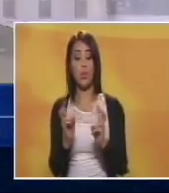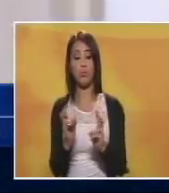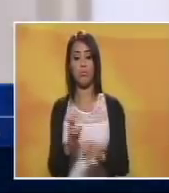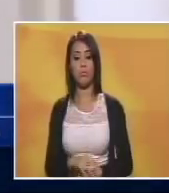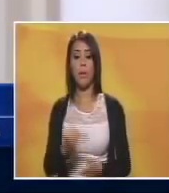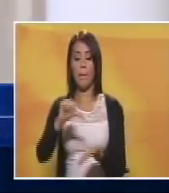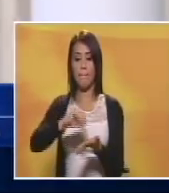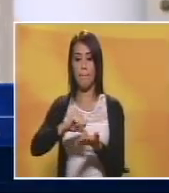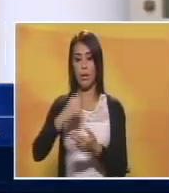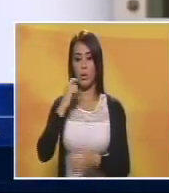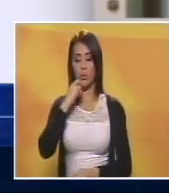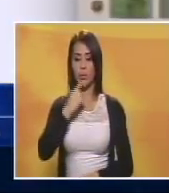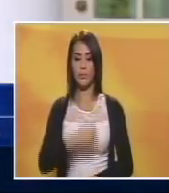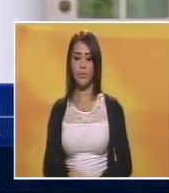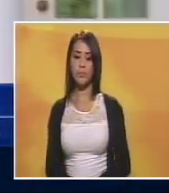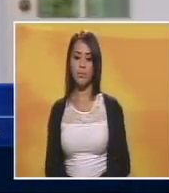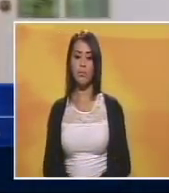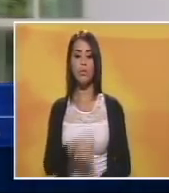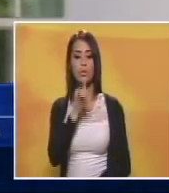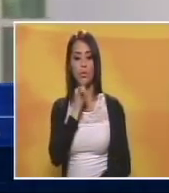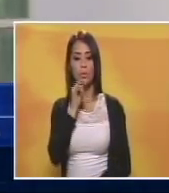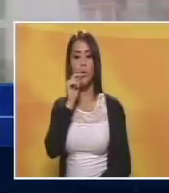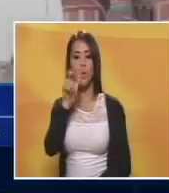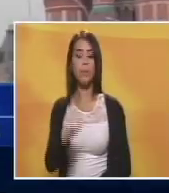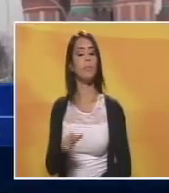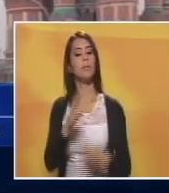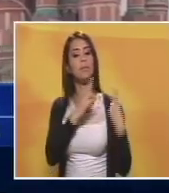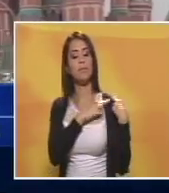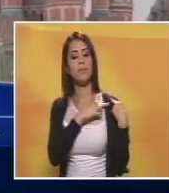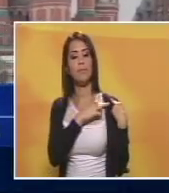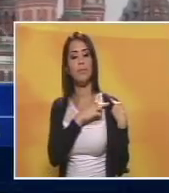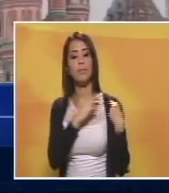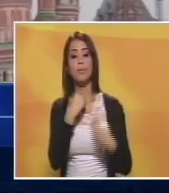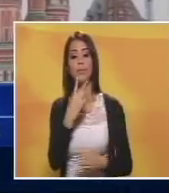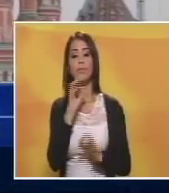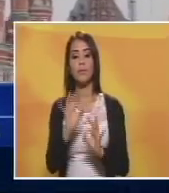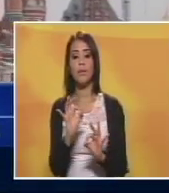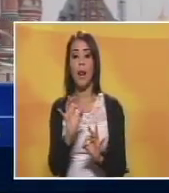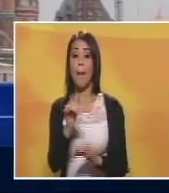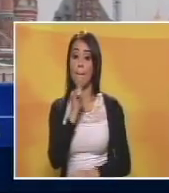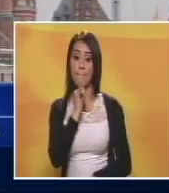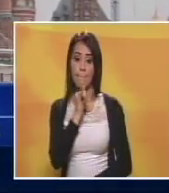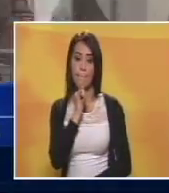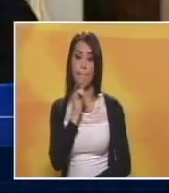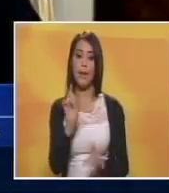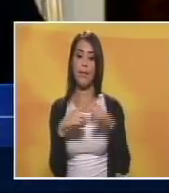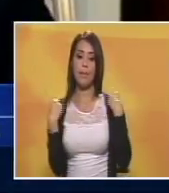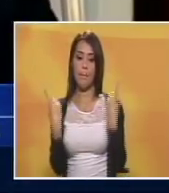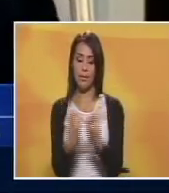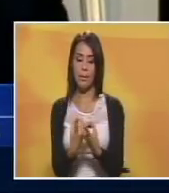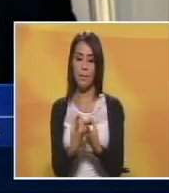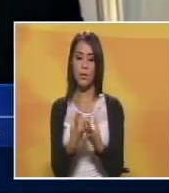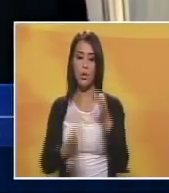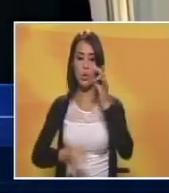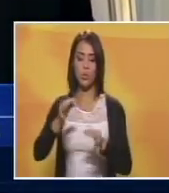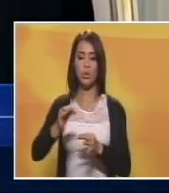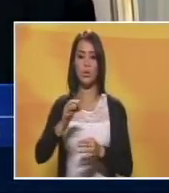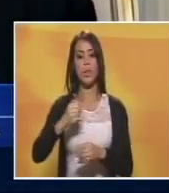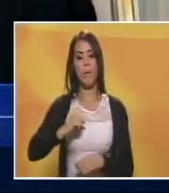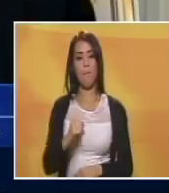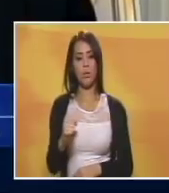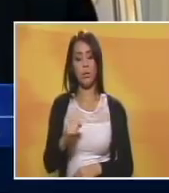Moscú. Así lo afirmó el portavoz del Kremlin, Dmitry Peskov, tras revelarse que el Departamento de Justicia y el FBI